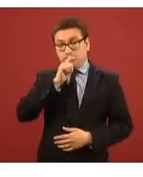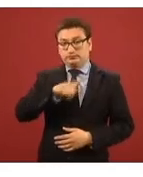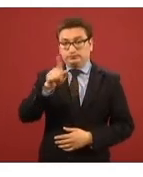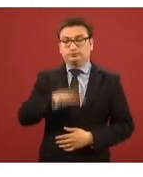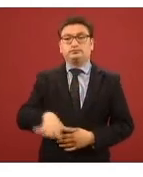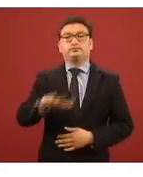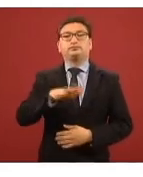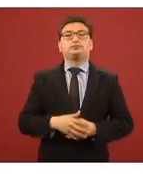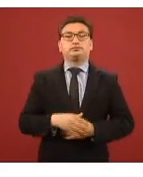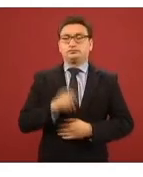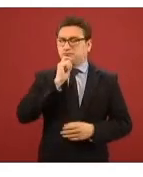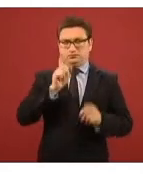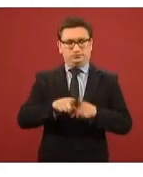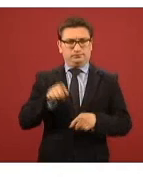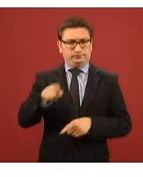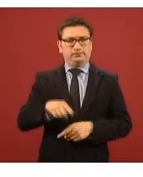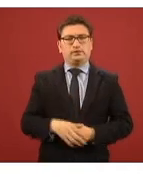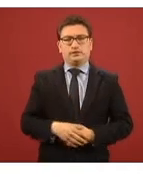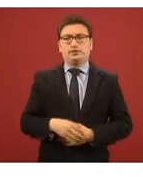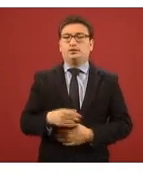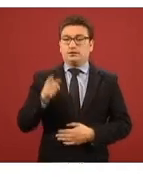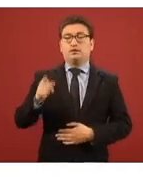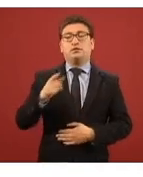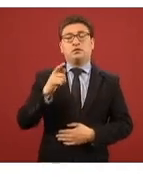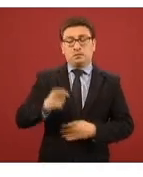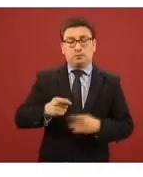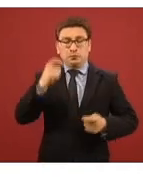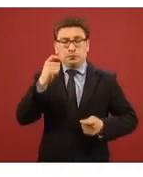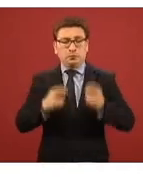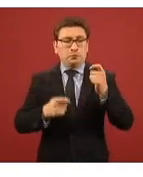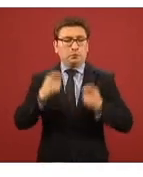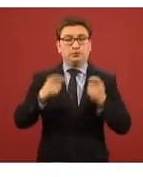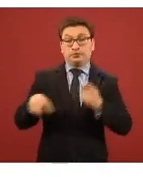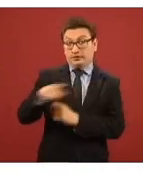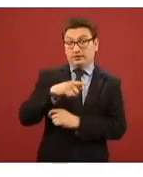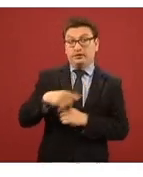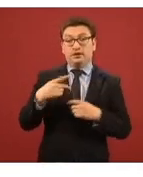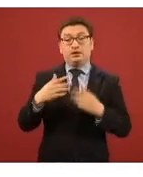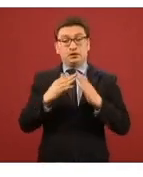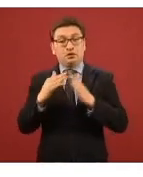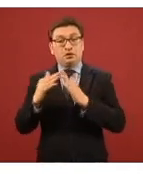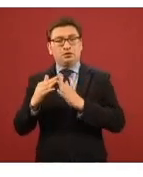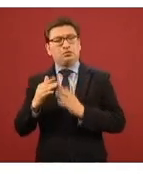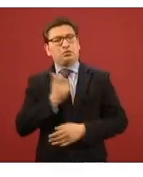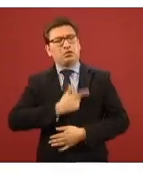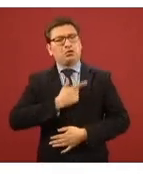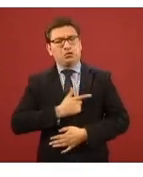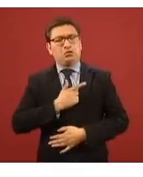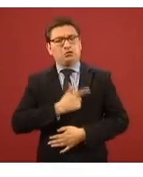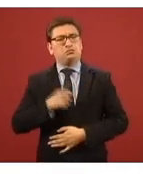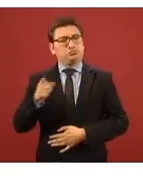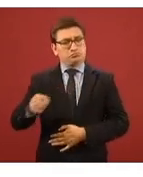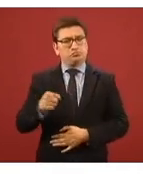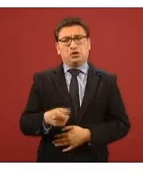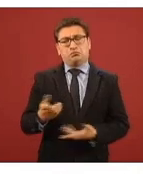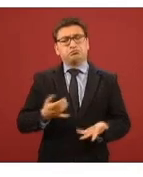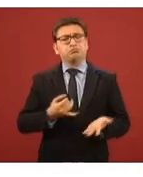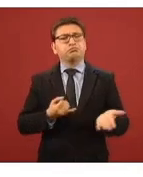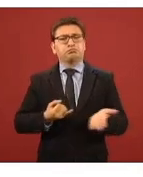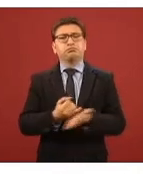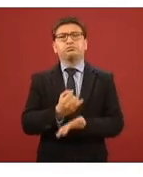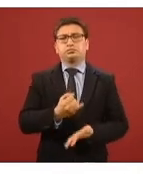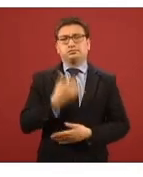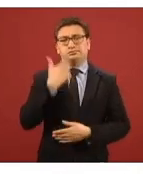está también uno de los postores que originalmente iban por las casas pero que le gustó en ese momento pues decidió